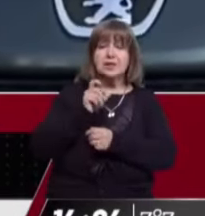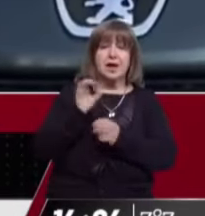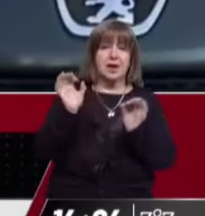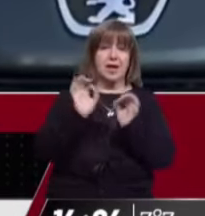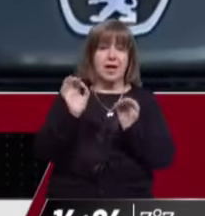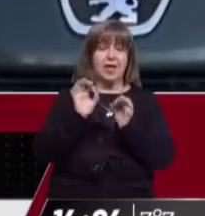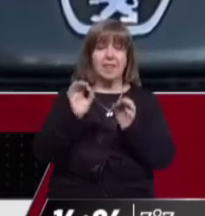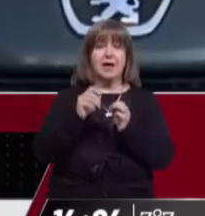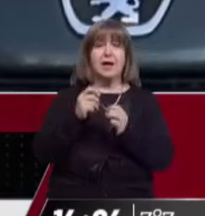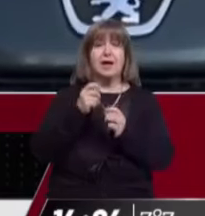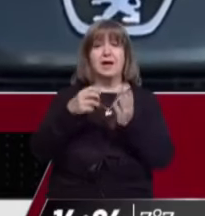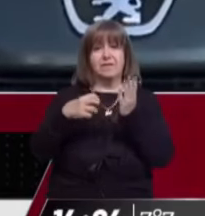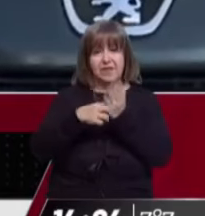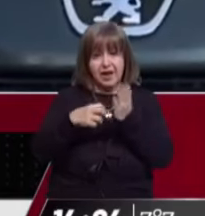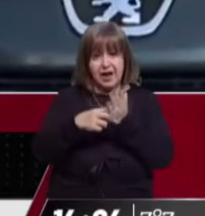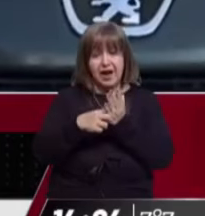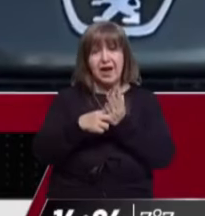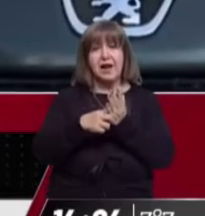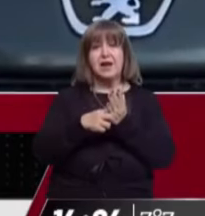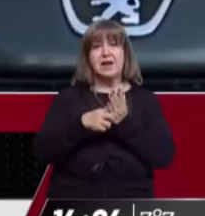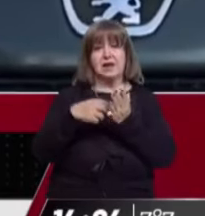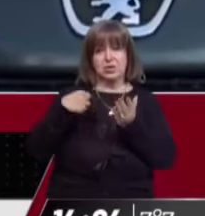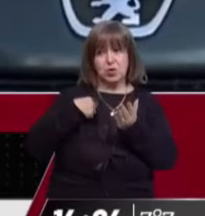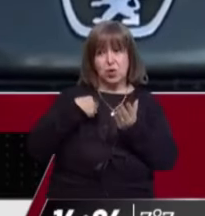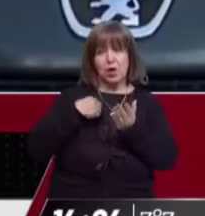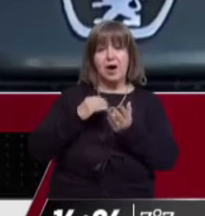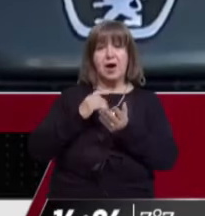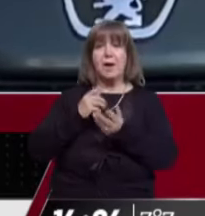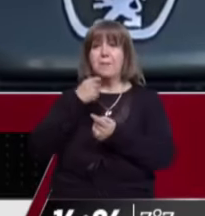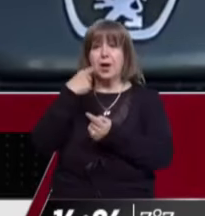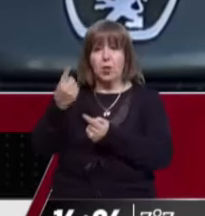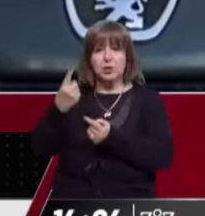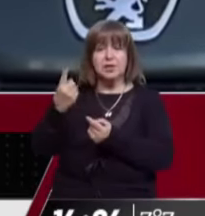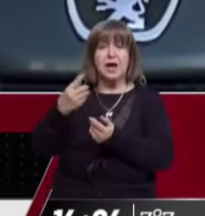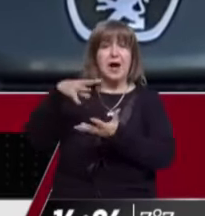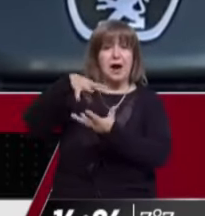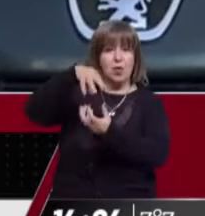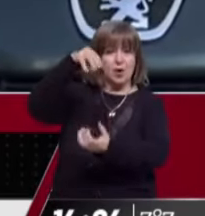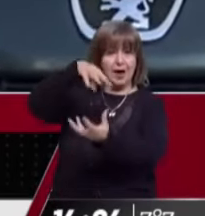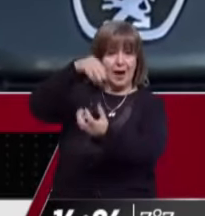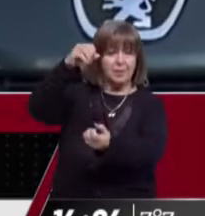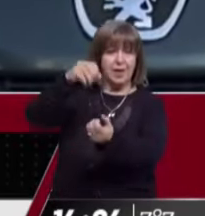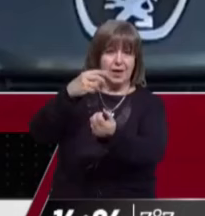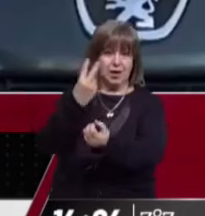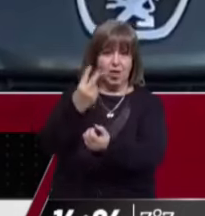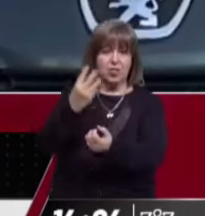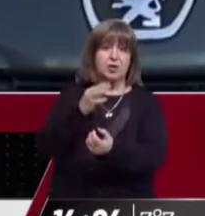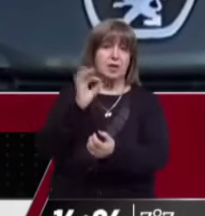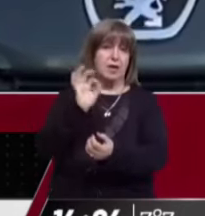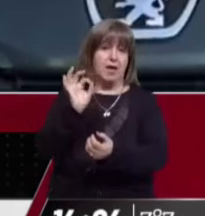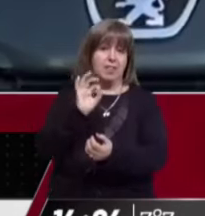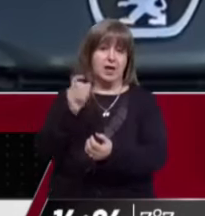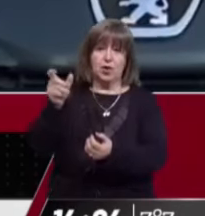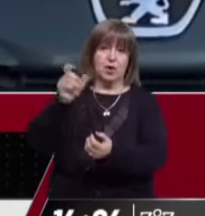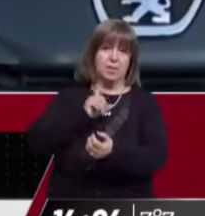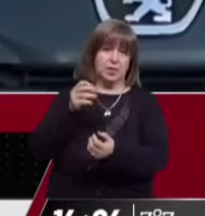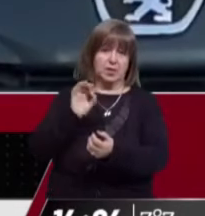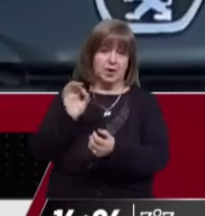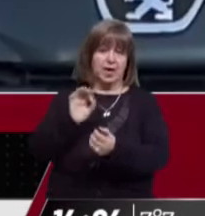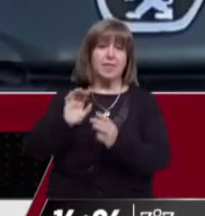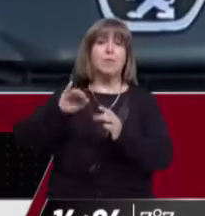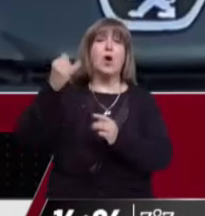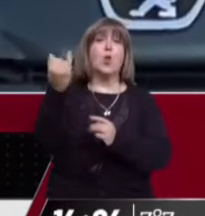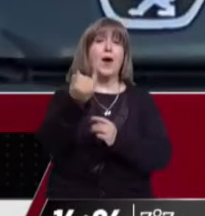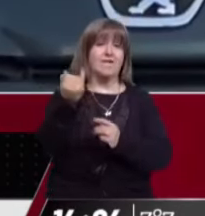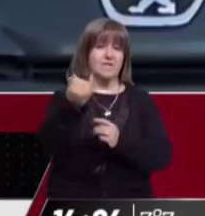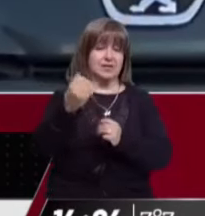del abogado con los rugbyers? La fiscalía entendió que el hecho no fue realizado por los coimputados, sino por la